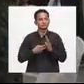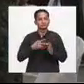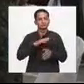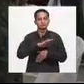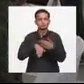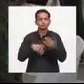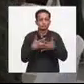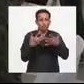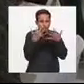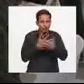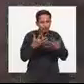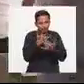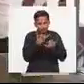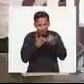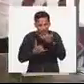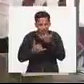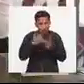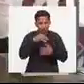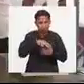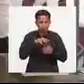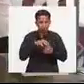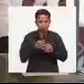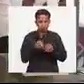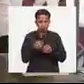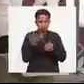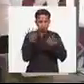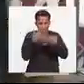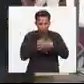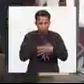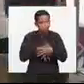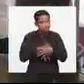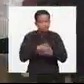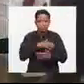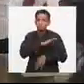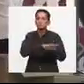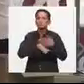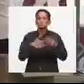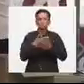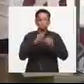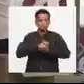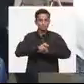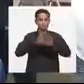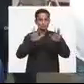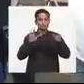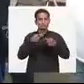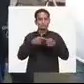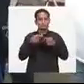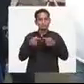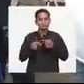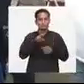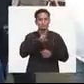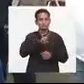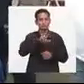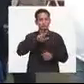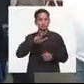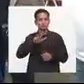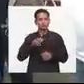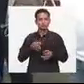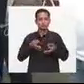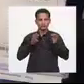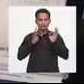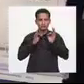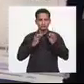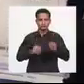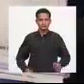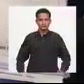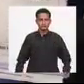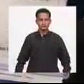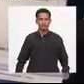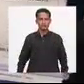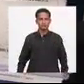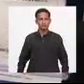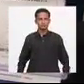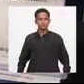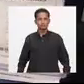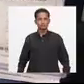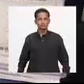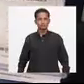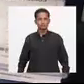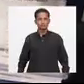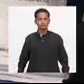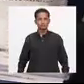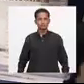transparencia y democracia de las elecciones seccionales del próximo 23 de febrero informó para cne noticias Hugo